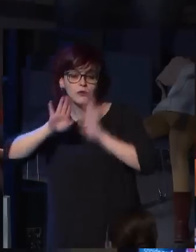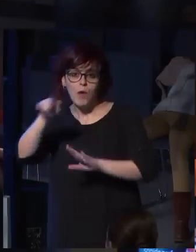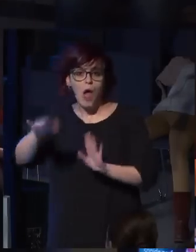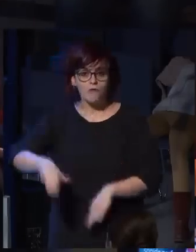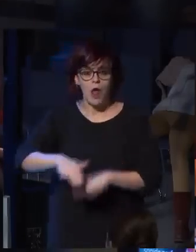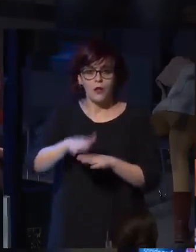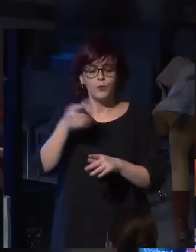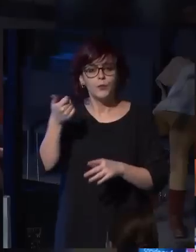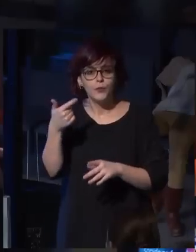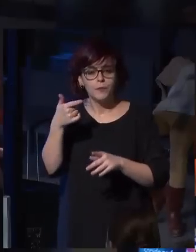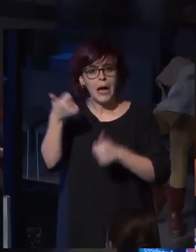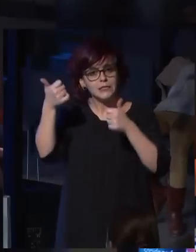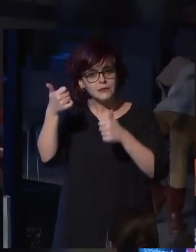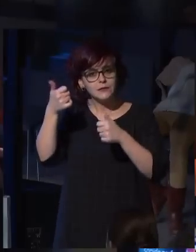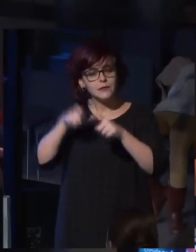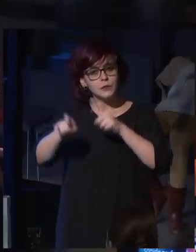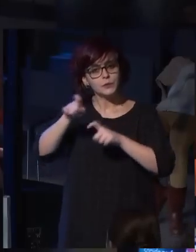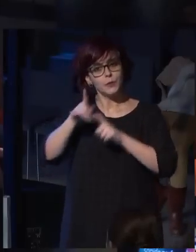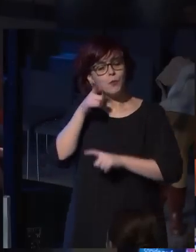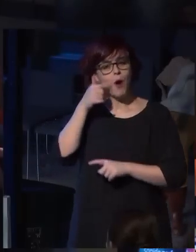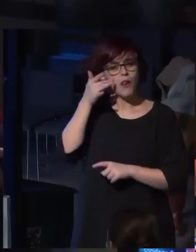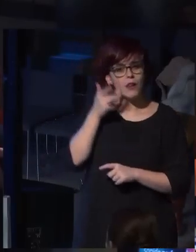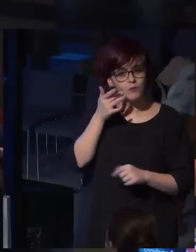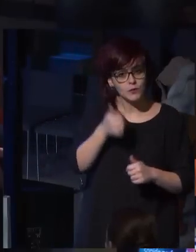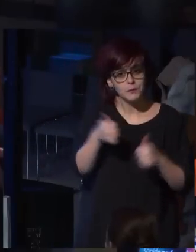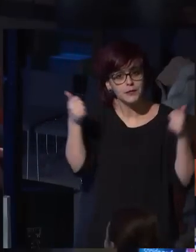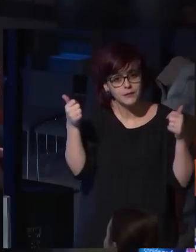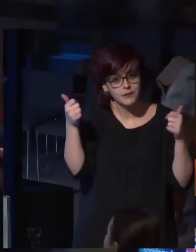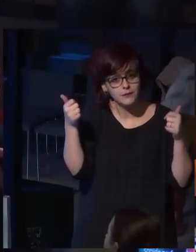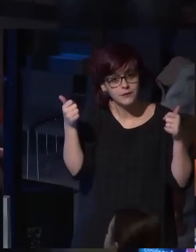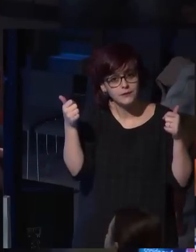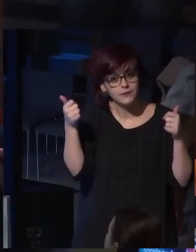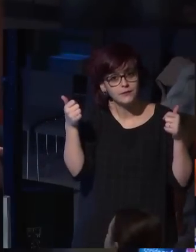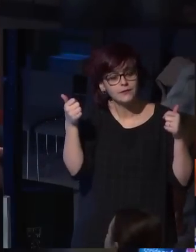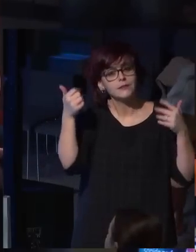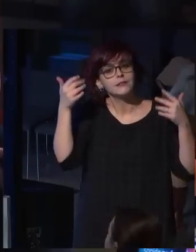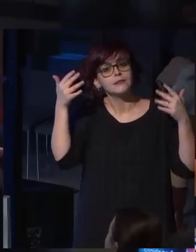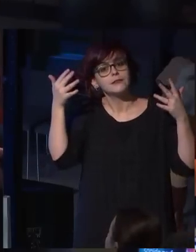más hacia el lado un poco más limpio, que era, o sea, como que